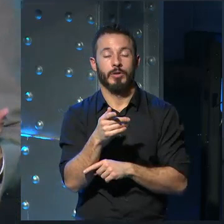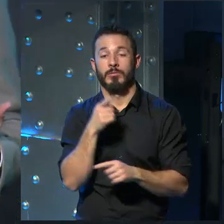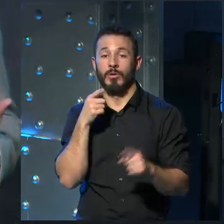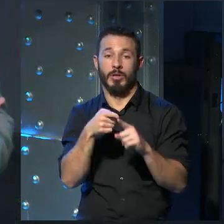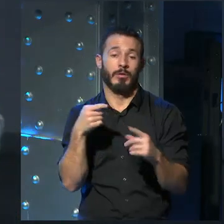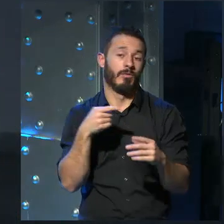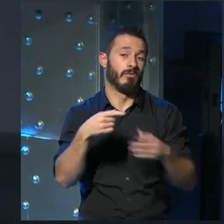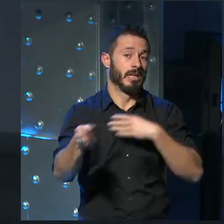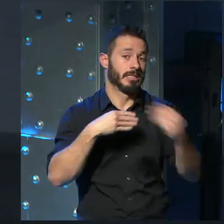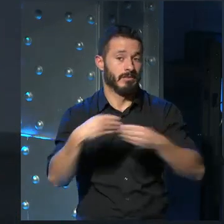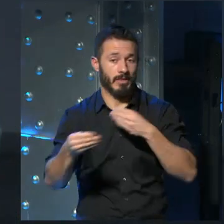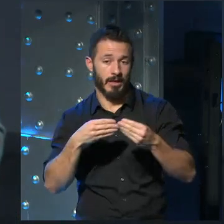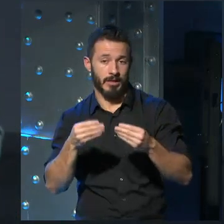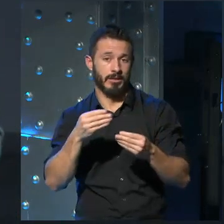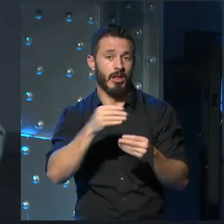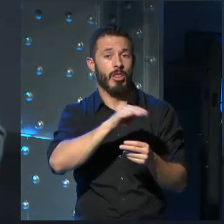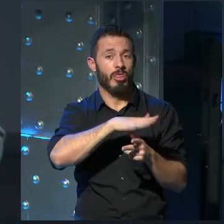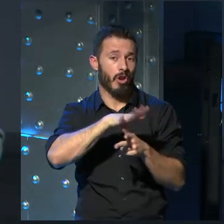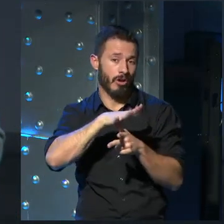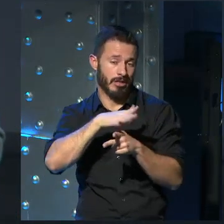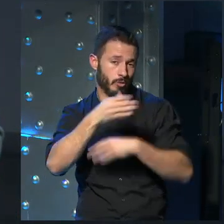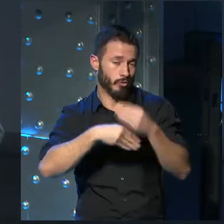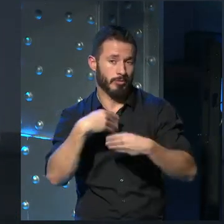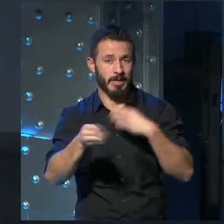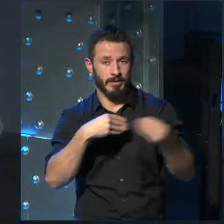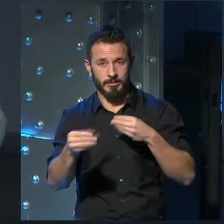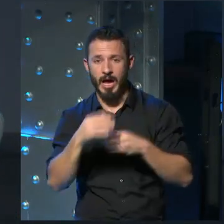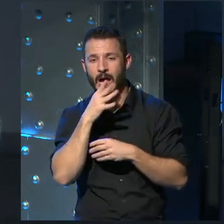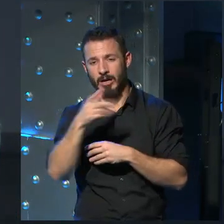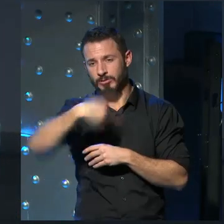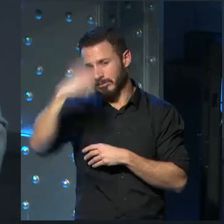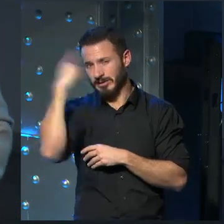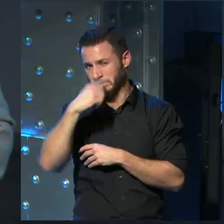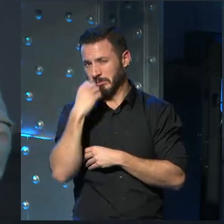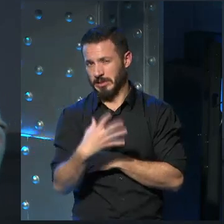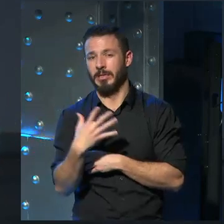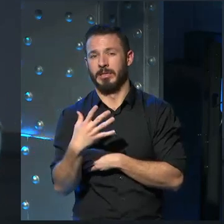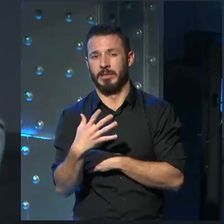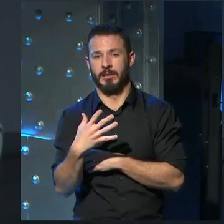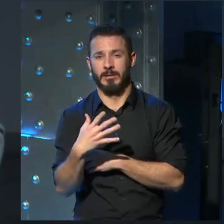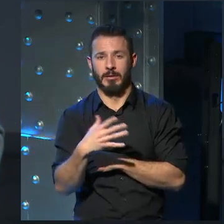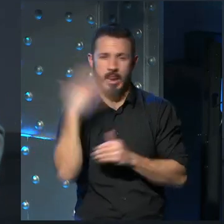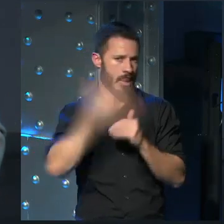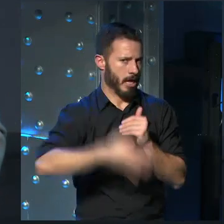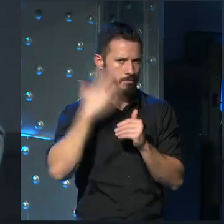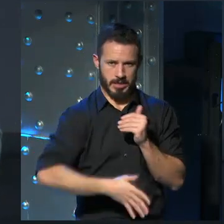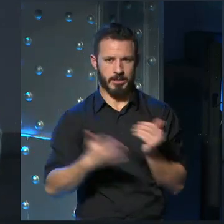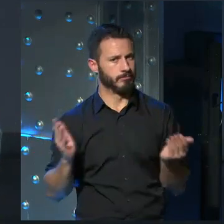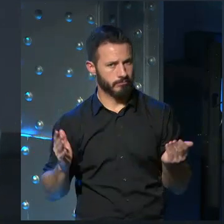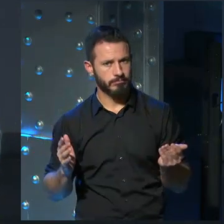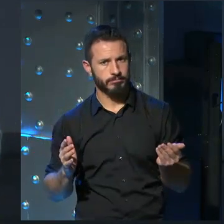flexibilizar bastante más la utilización de los drones, que ahora están, como ustedes conocen bien, pues muy limitados, ¿no?, por